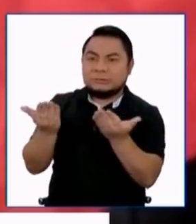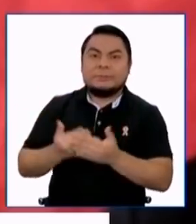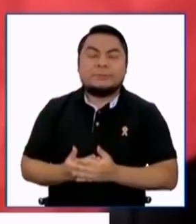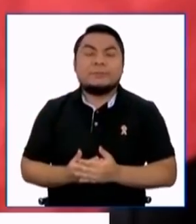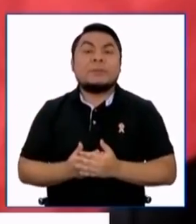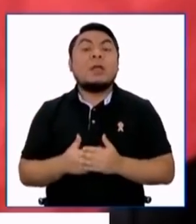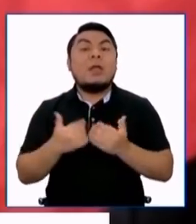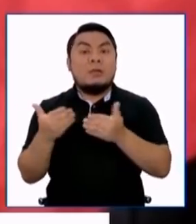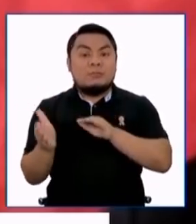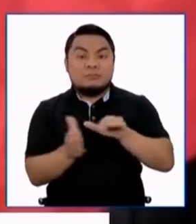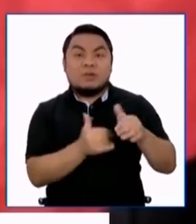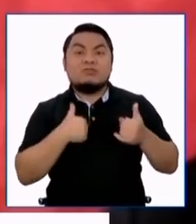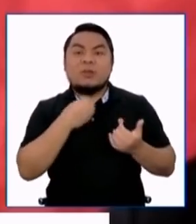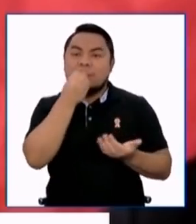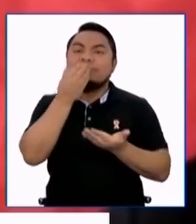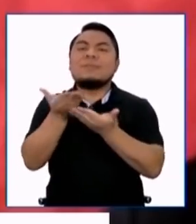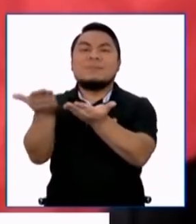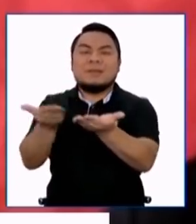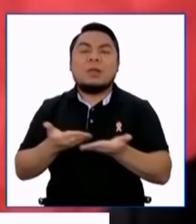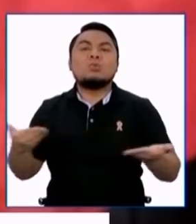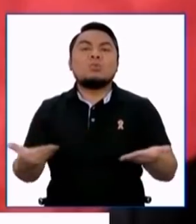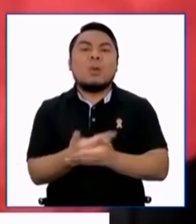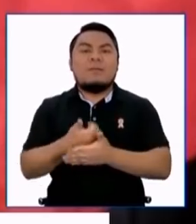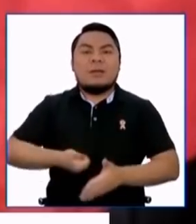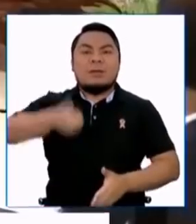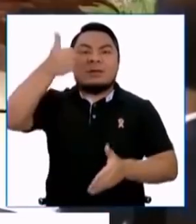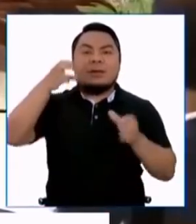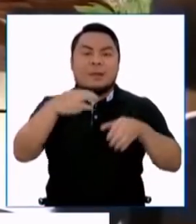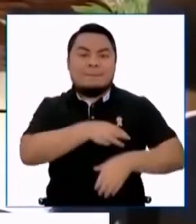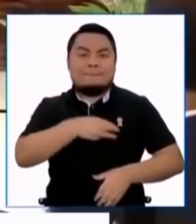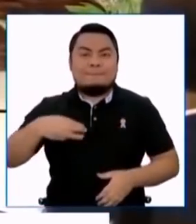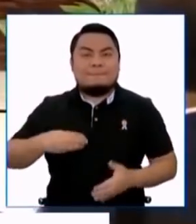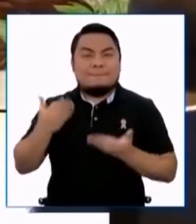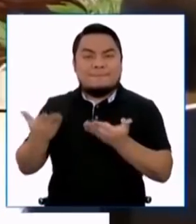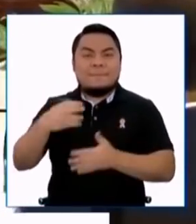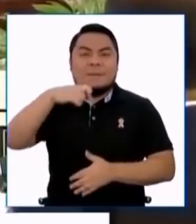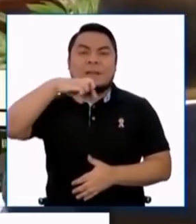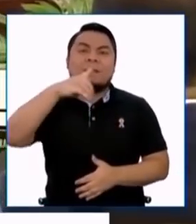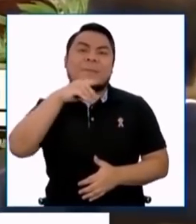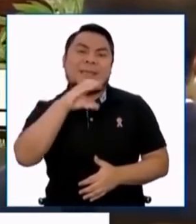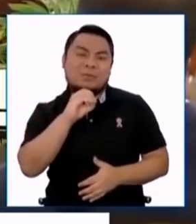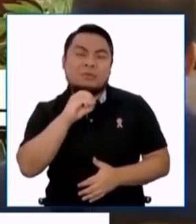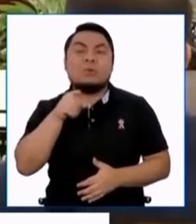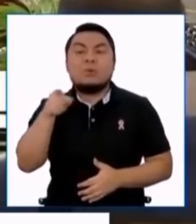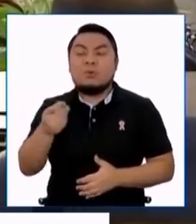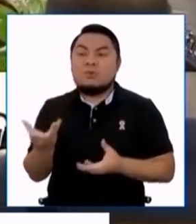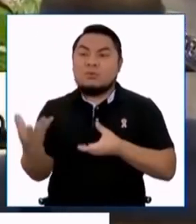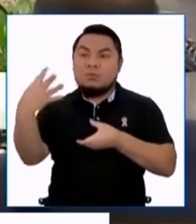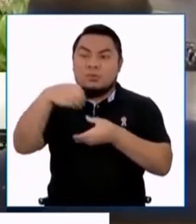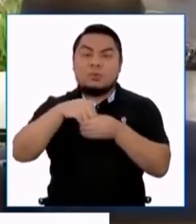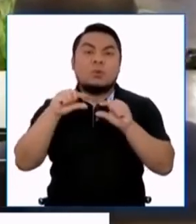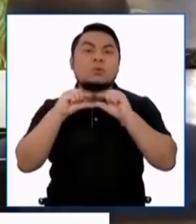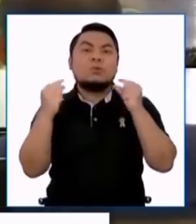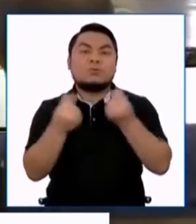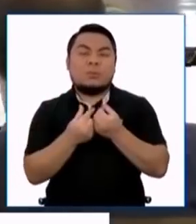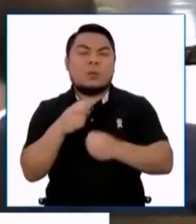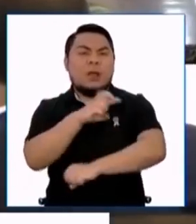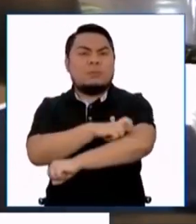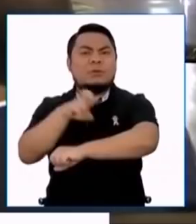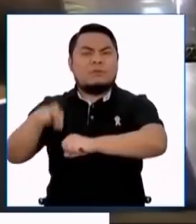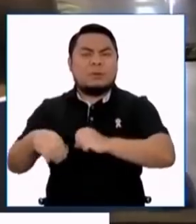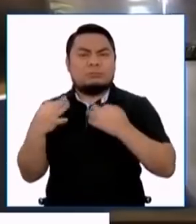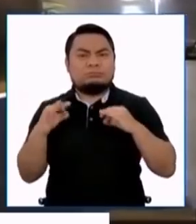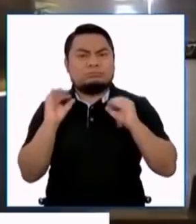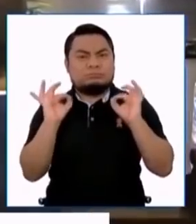la bienvenida al nuevo premier, Pedro Cateriano, quien se incorpora junto a un grupo de profesionales de primer